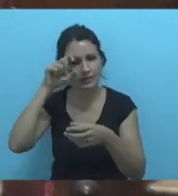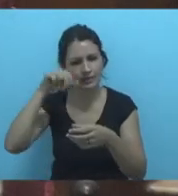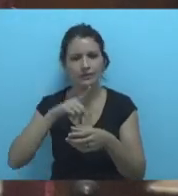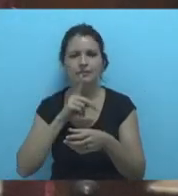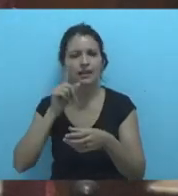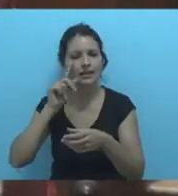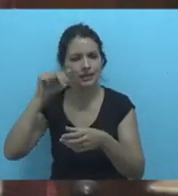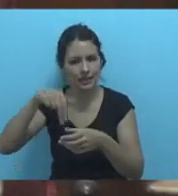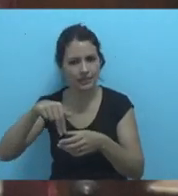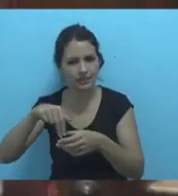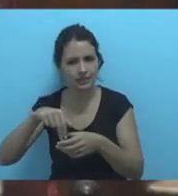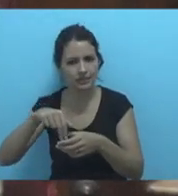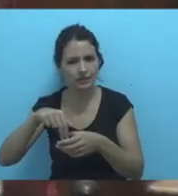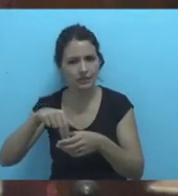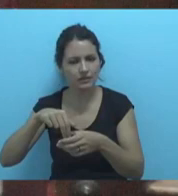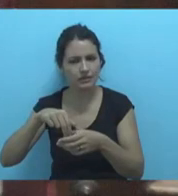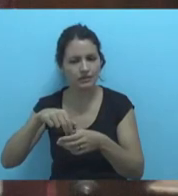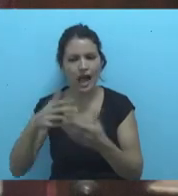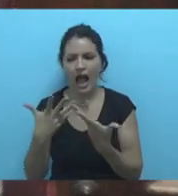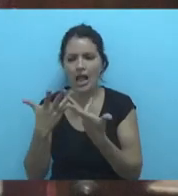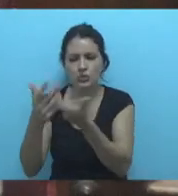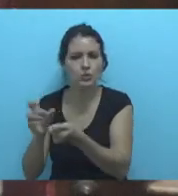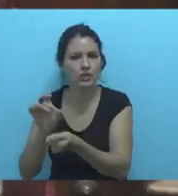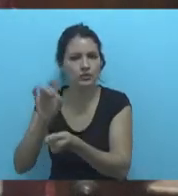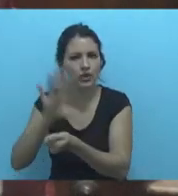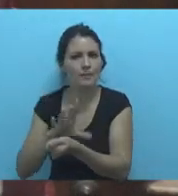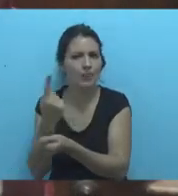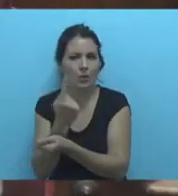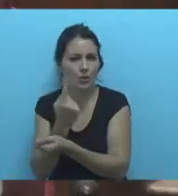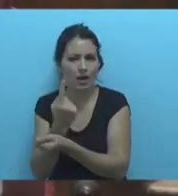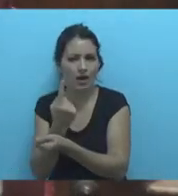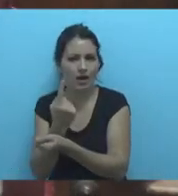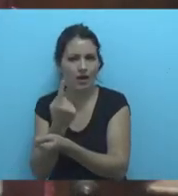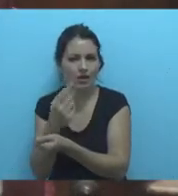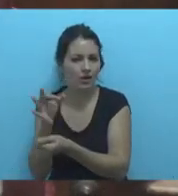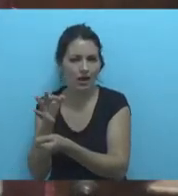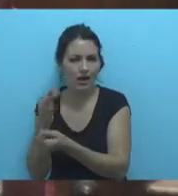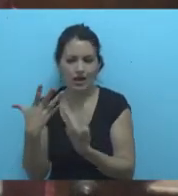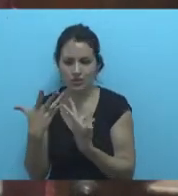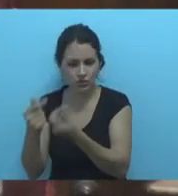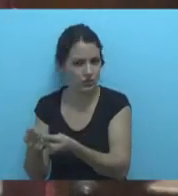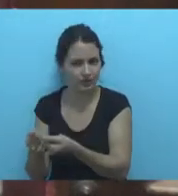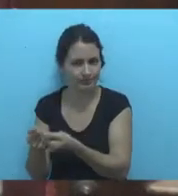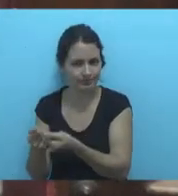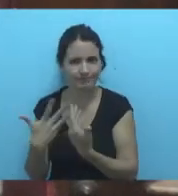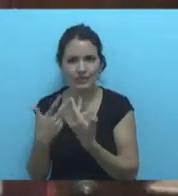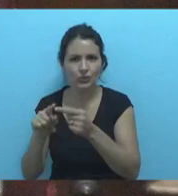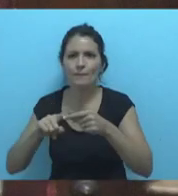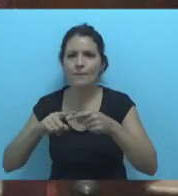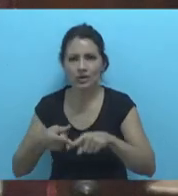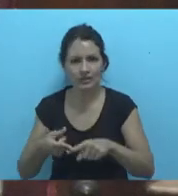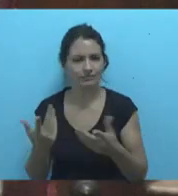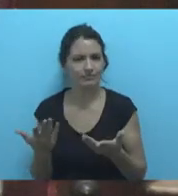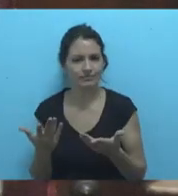salida. Y esa salida es eminentemente política, señora Presidenta. Esto fue lo que nos plantearon desde el directorio, y que para que tengamos esa salida